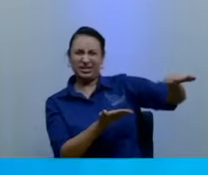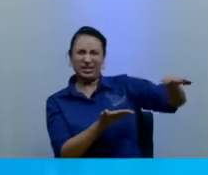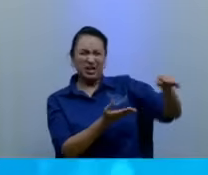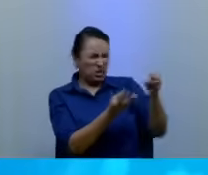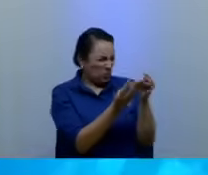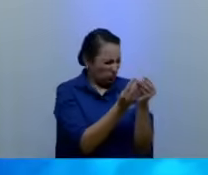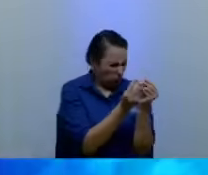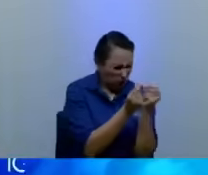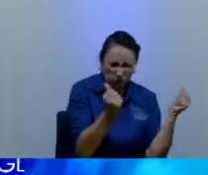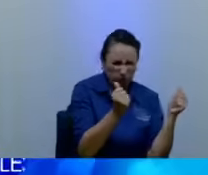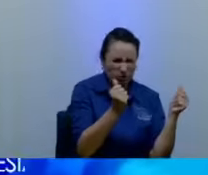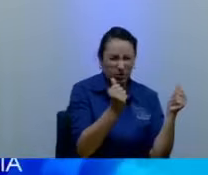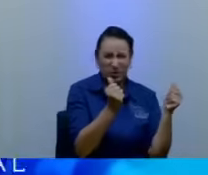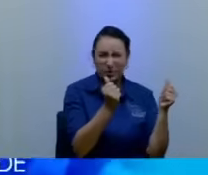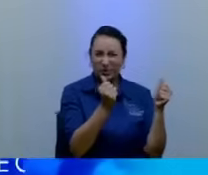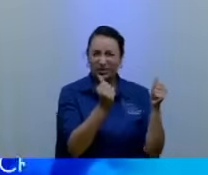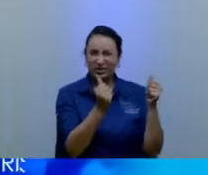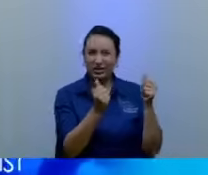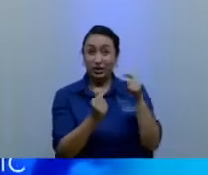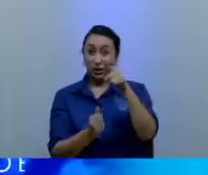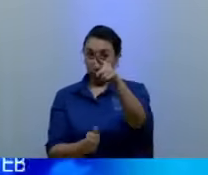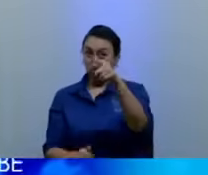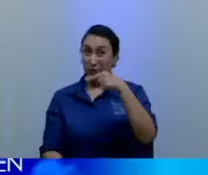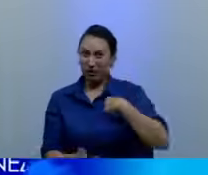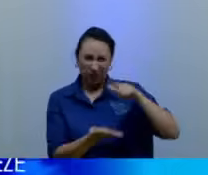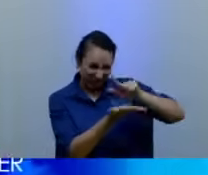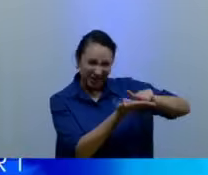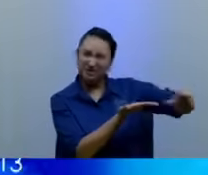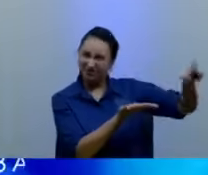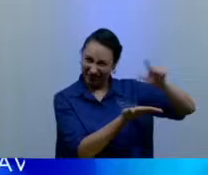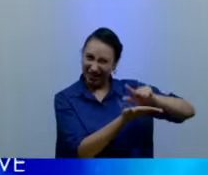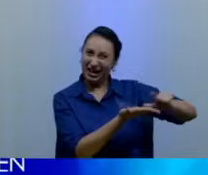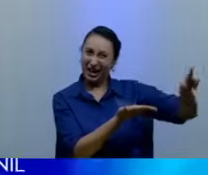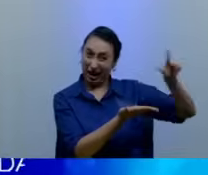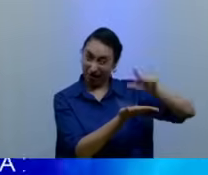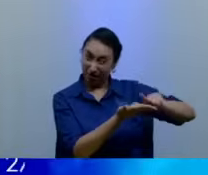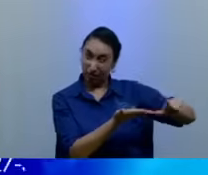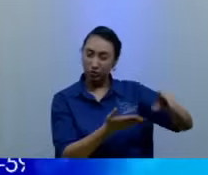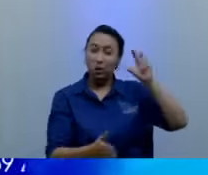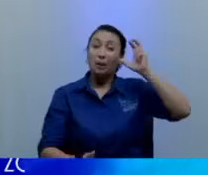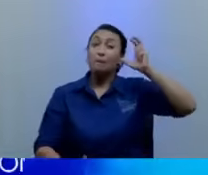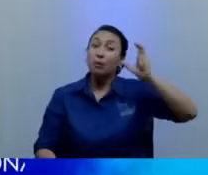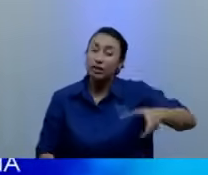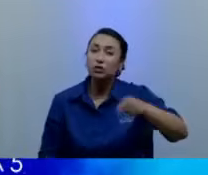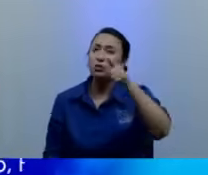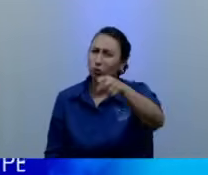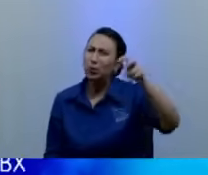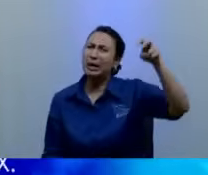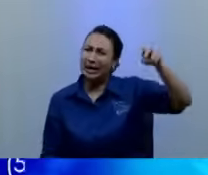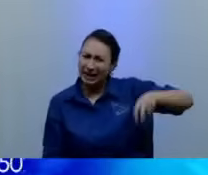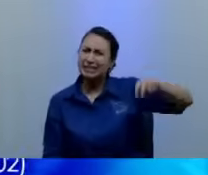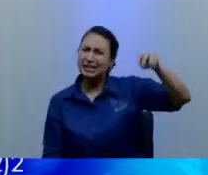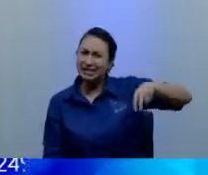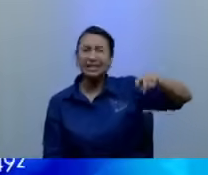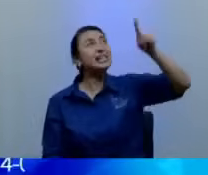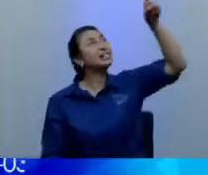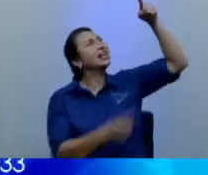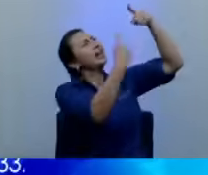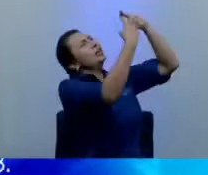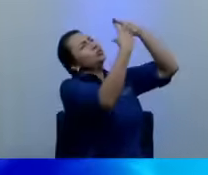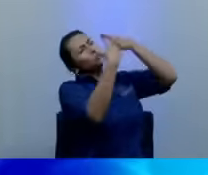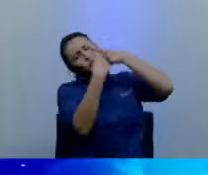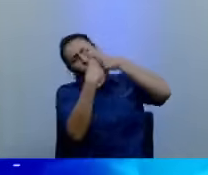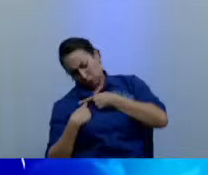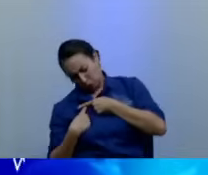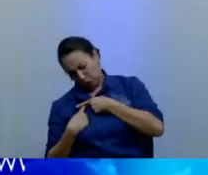maldición. Por eso tiene que tener la semilla genuina del evangelio en sus entrañas. Denle un aplauso. Yo no sé si lo